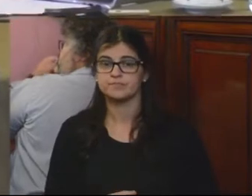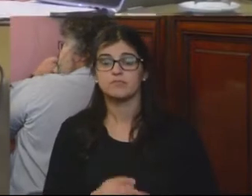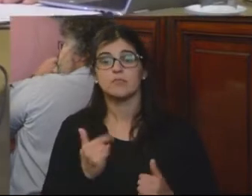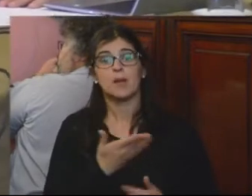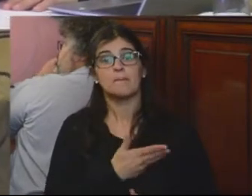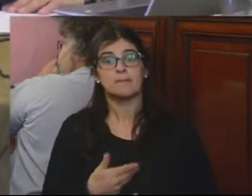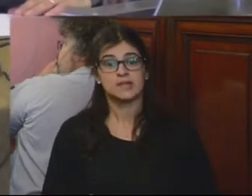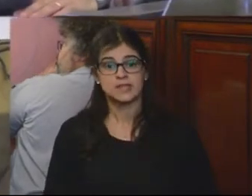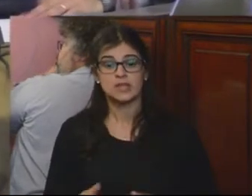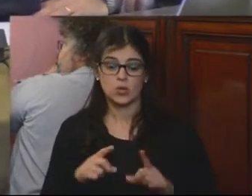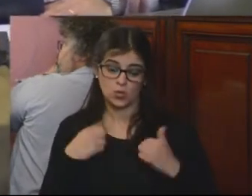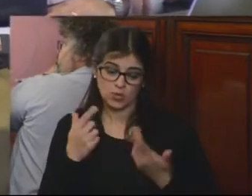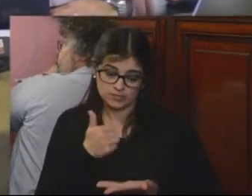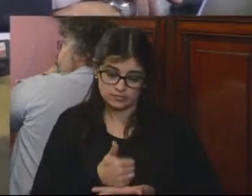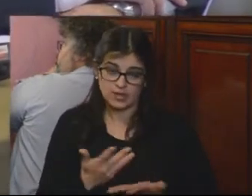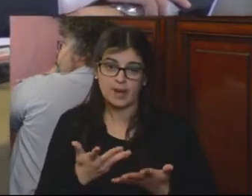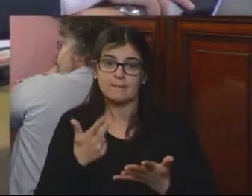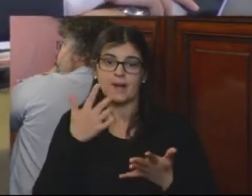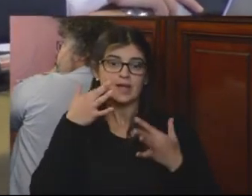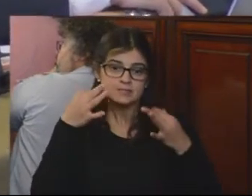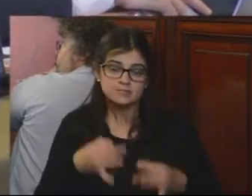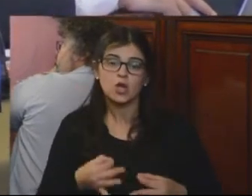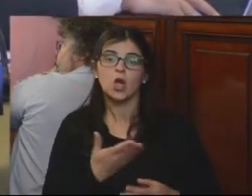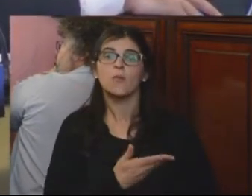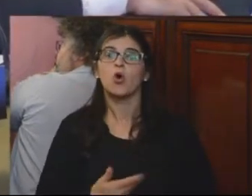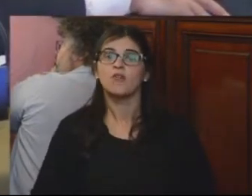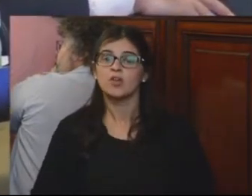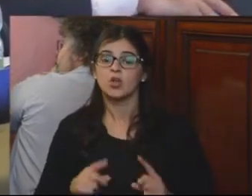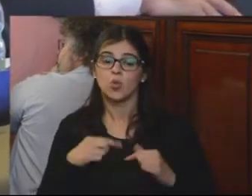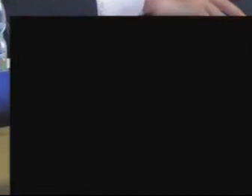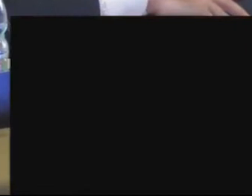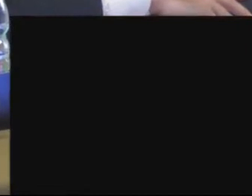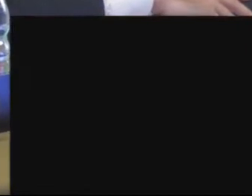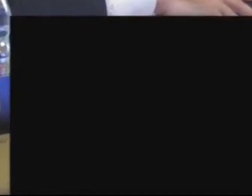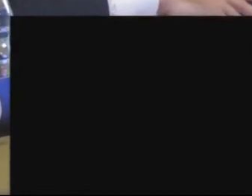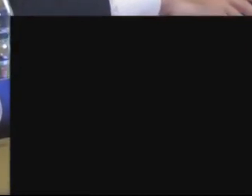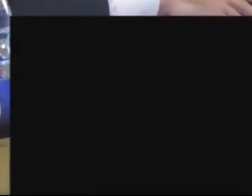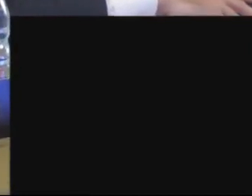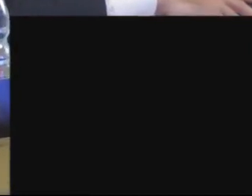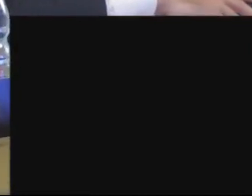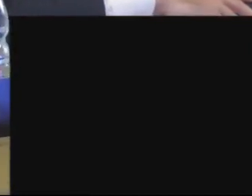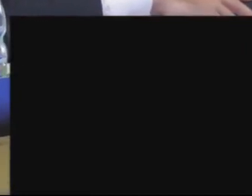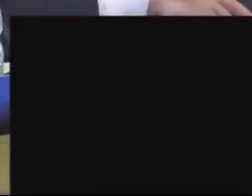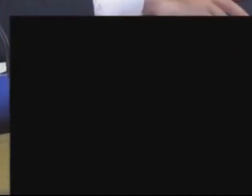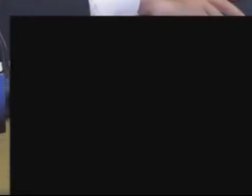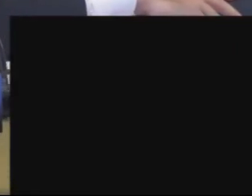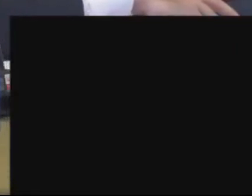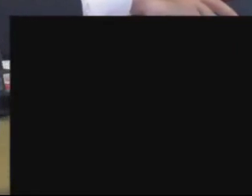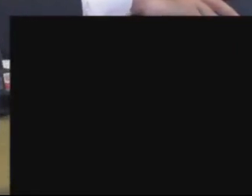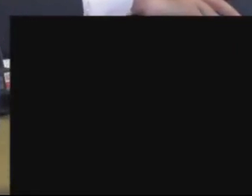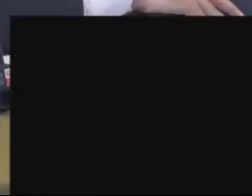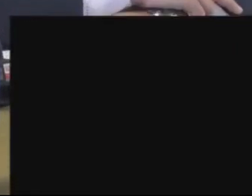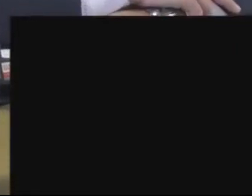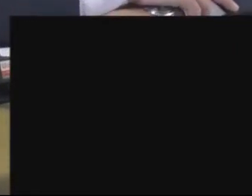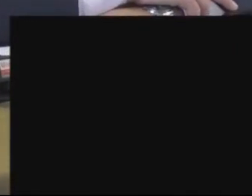presidente nuestra presencia aquí es para ratificar como gobierno que nuestro programa de acción se sustenta en el respeto irrestricto de los derechos